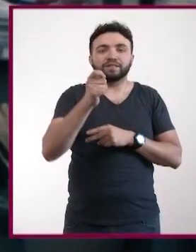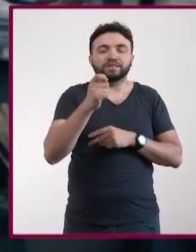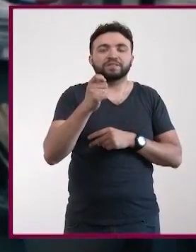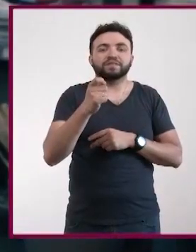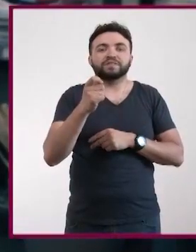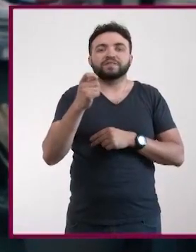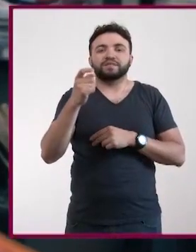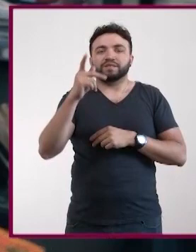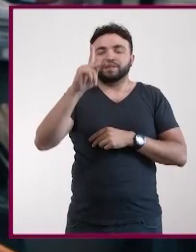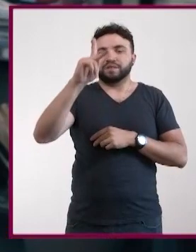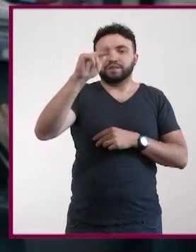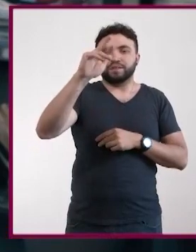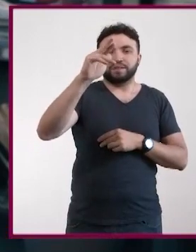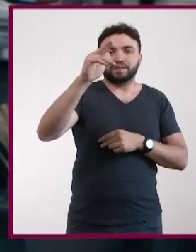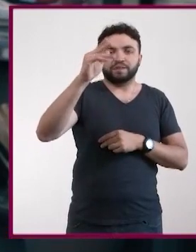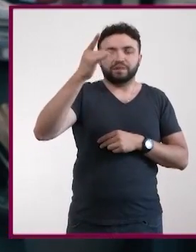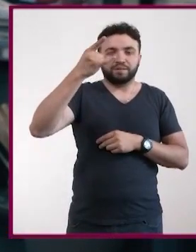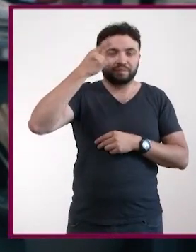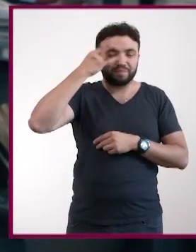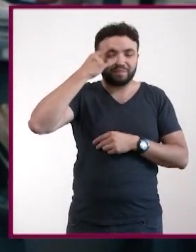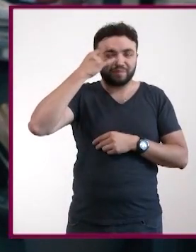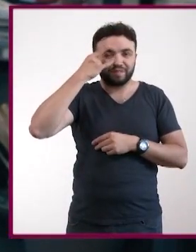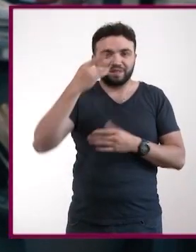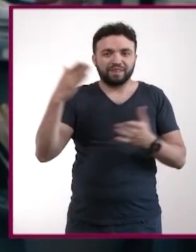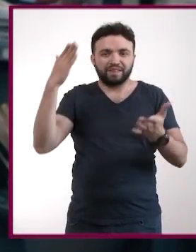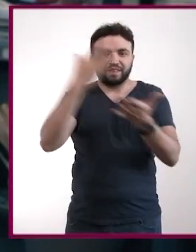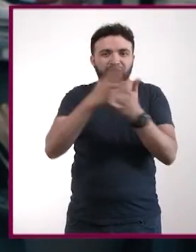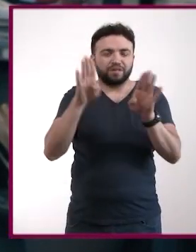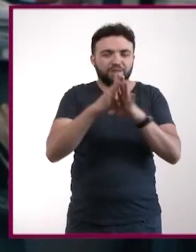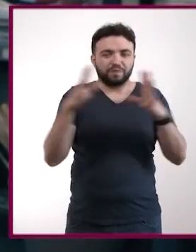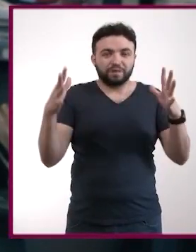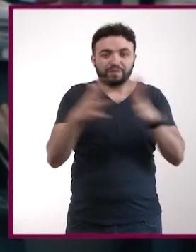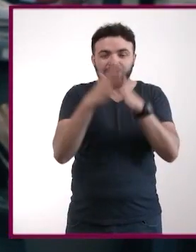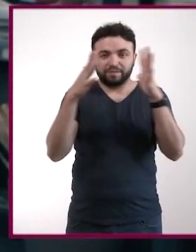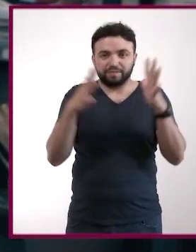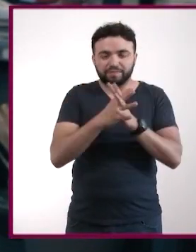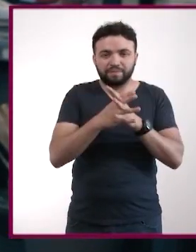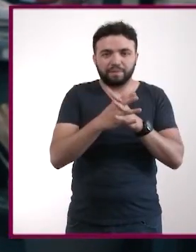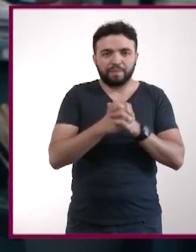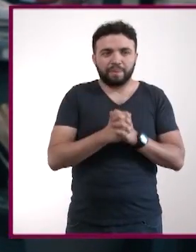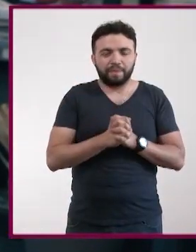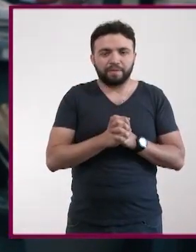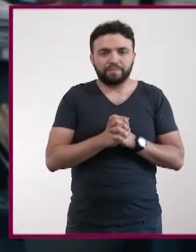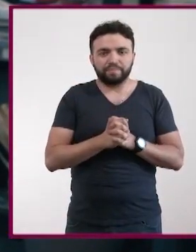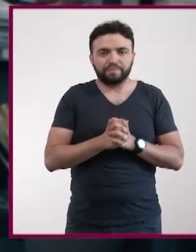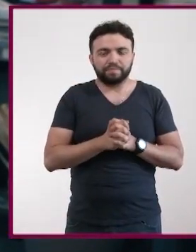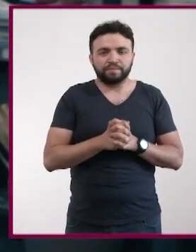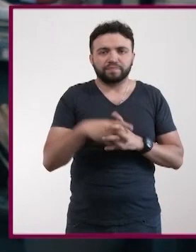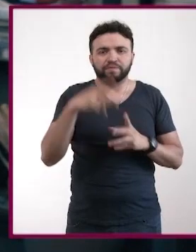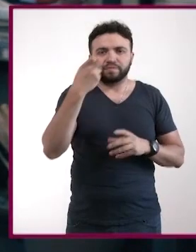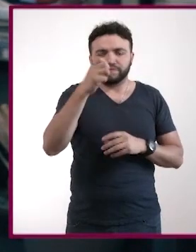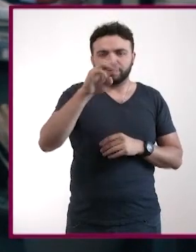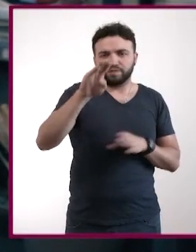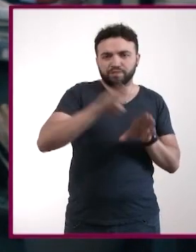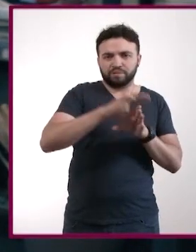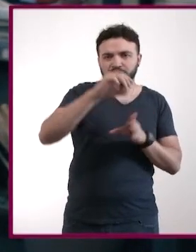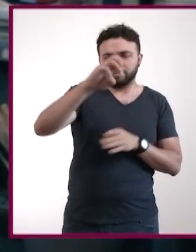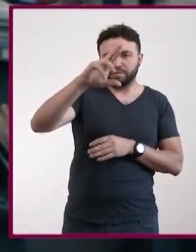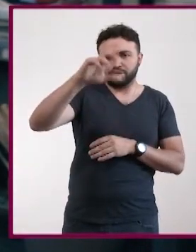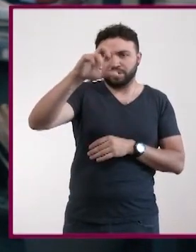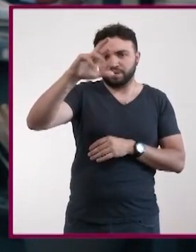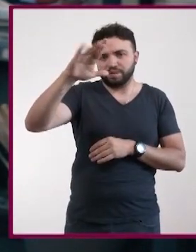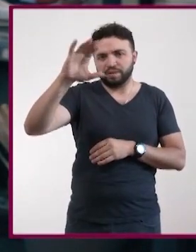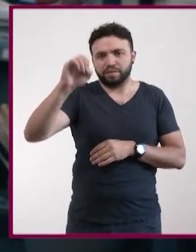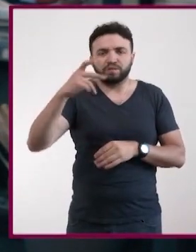la bitácora en realidad era el mueble de madera en el que guardaban estos cuadernos, era una especie de cofre. Al igual que los marineros, es muy común que los